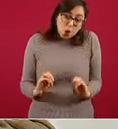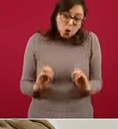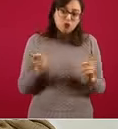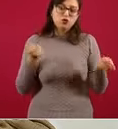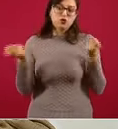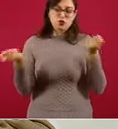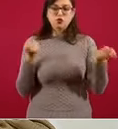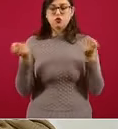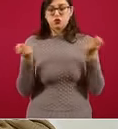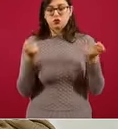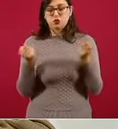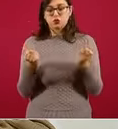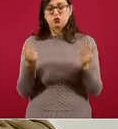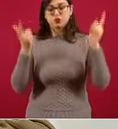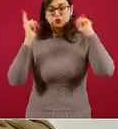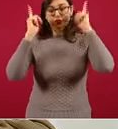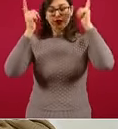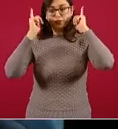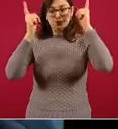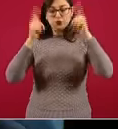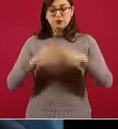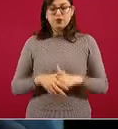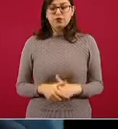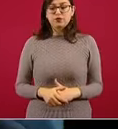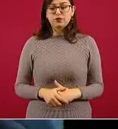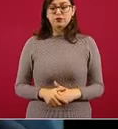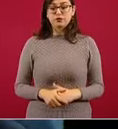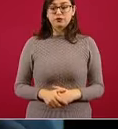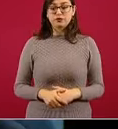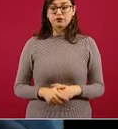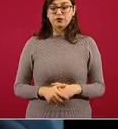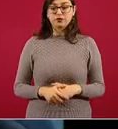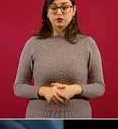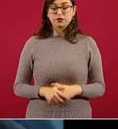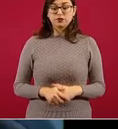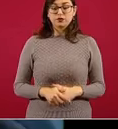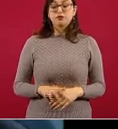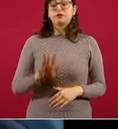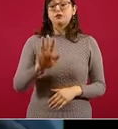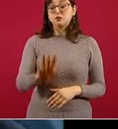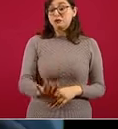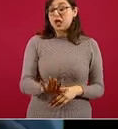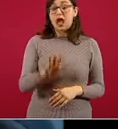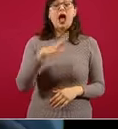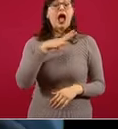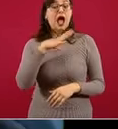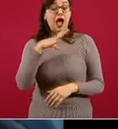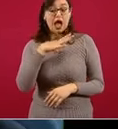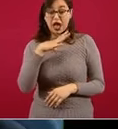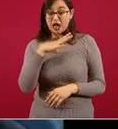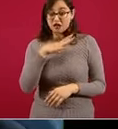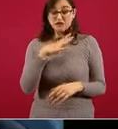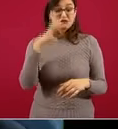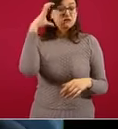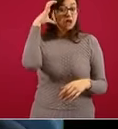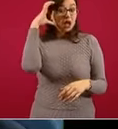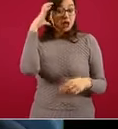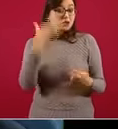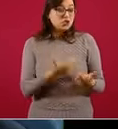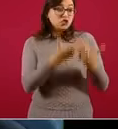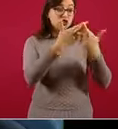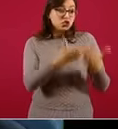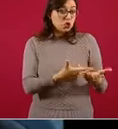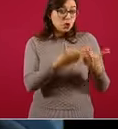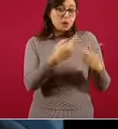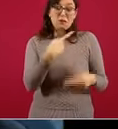del incremento diario que tenemos de hospitalización. Un detalle, se está quedando gente sin atender, independientemente de que haya cama, y que estén muriendo